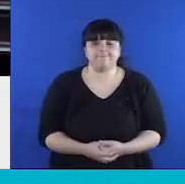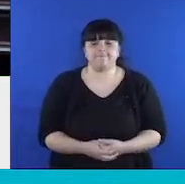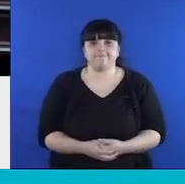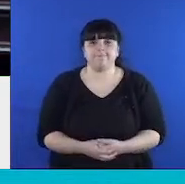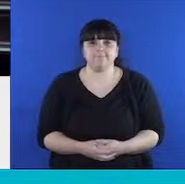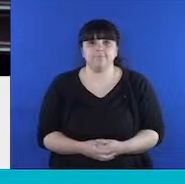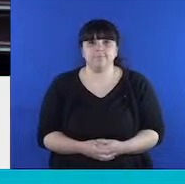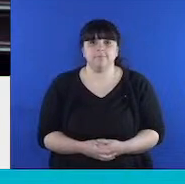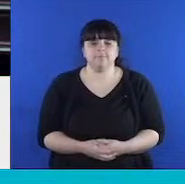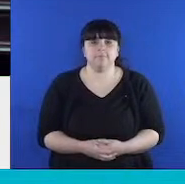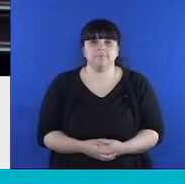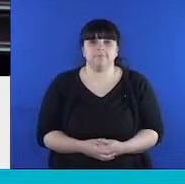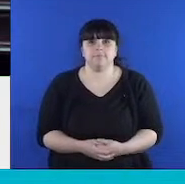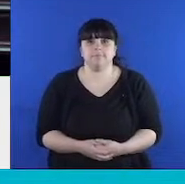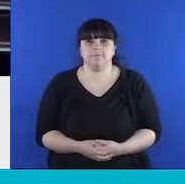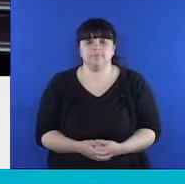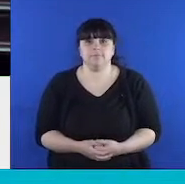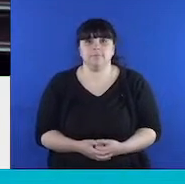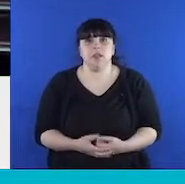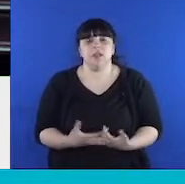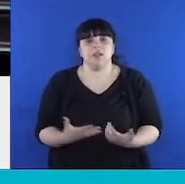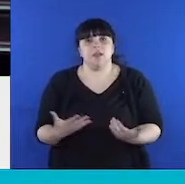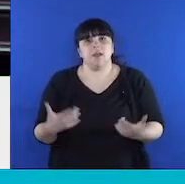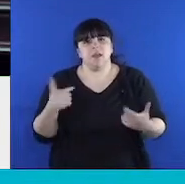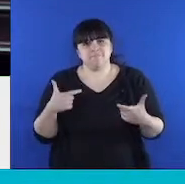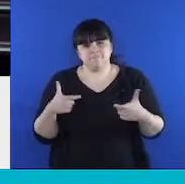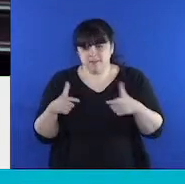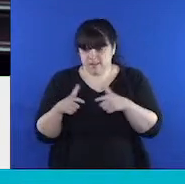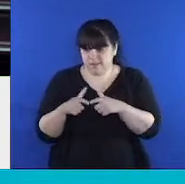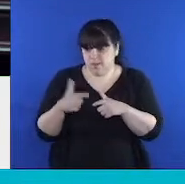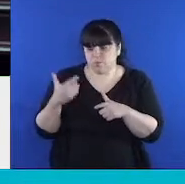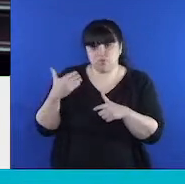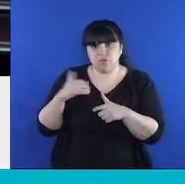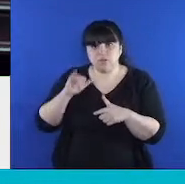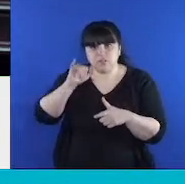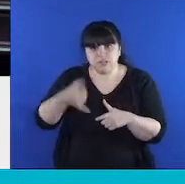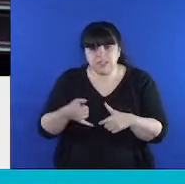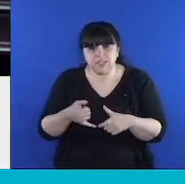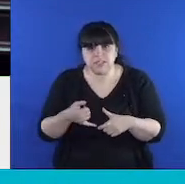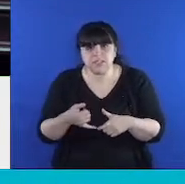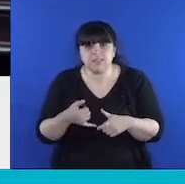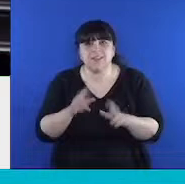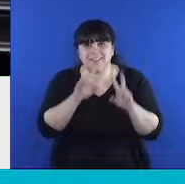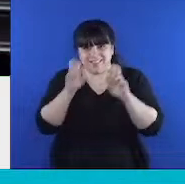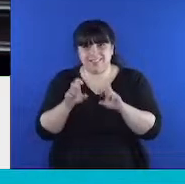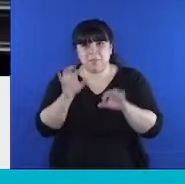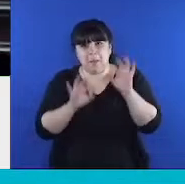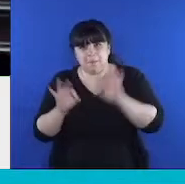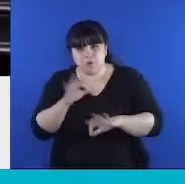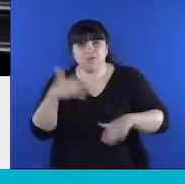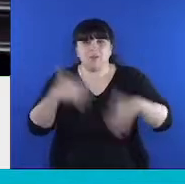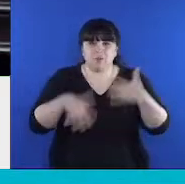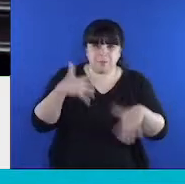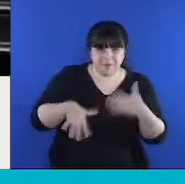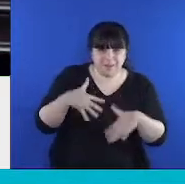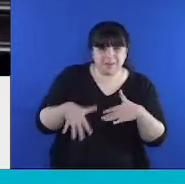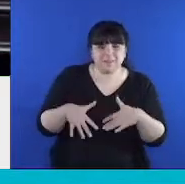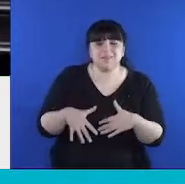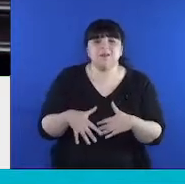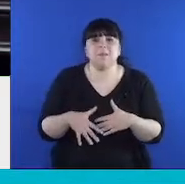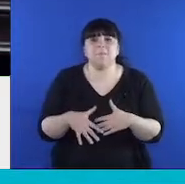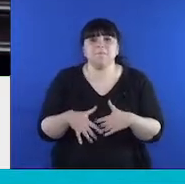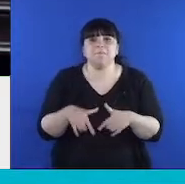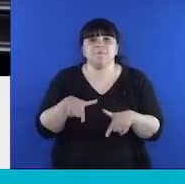Tuvimos una reunión, es cierto, referido al proyecto de emergencias con el ministro Kreplak, una